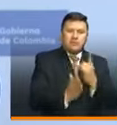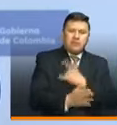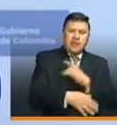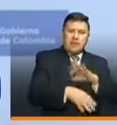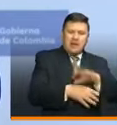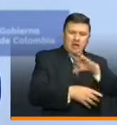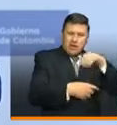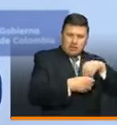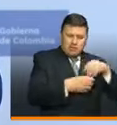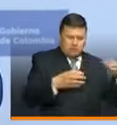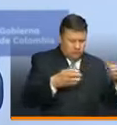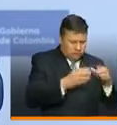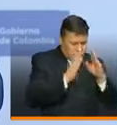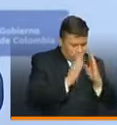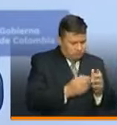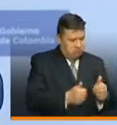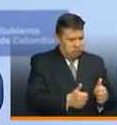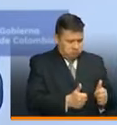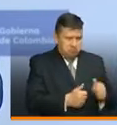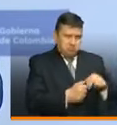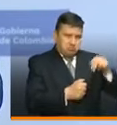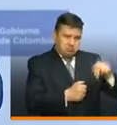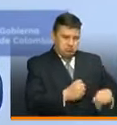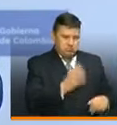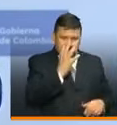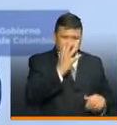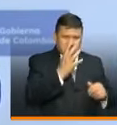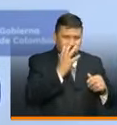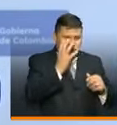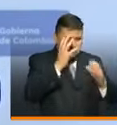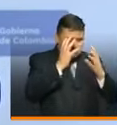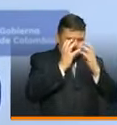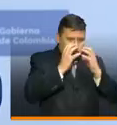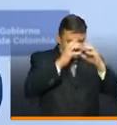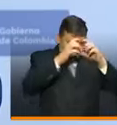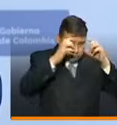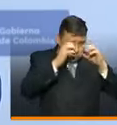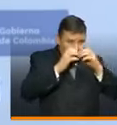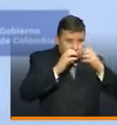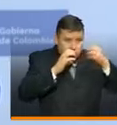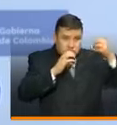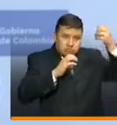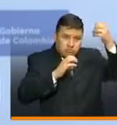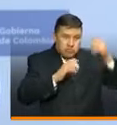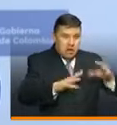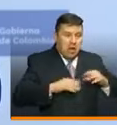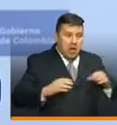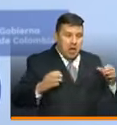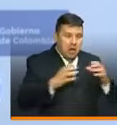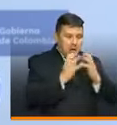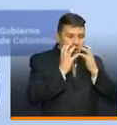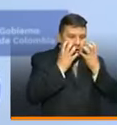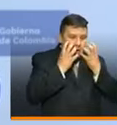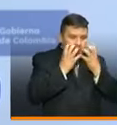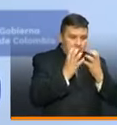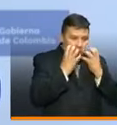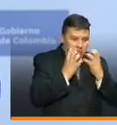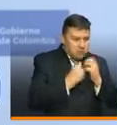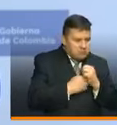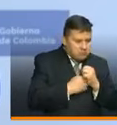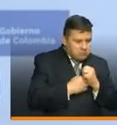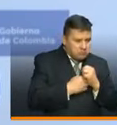Makers era, por un lado, estas máscaras de buceo de Decathlon que estaban siendo adaptadas. Por supuesto, nos pusimos